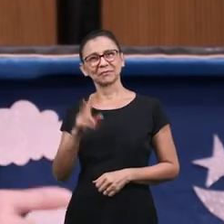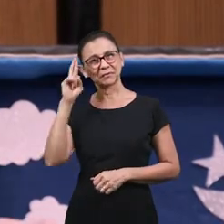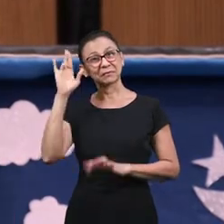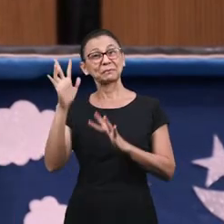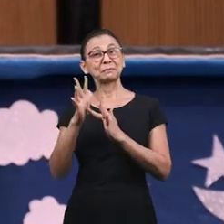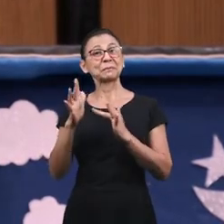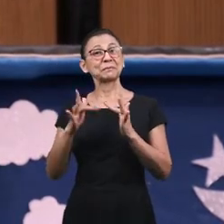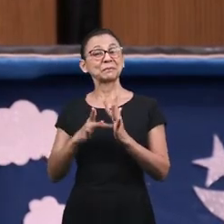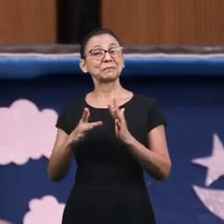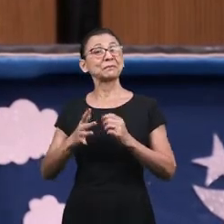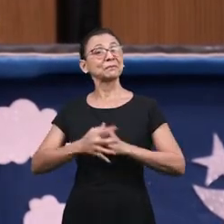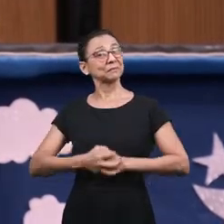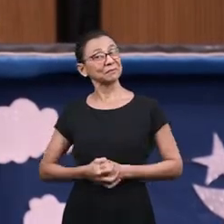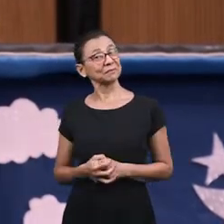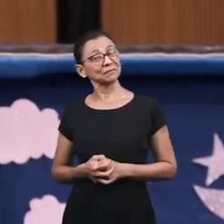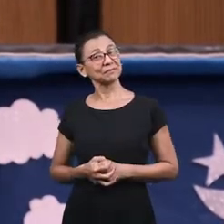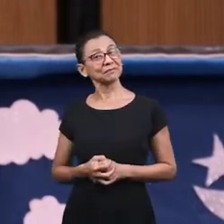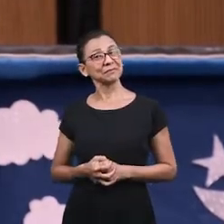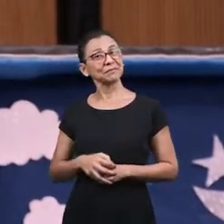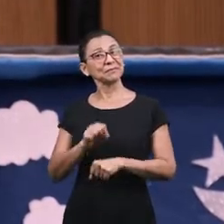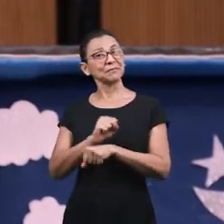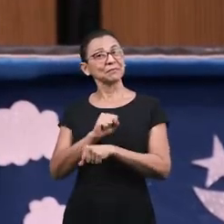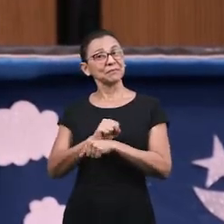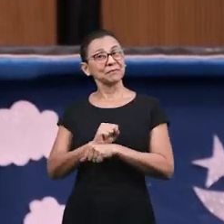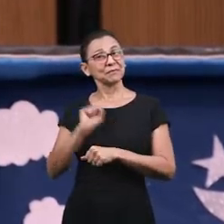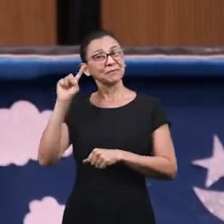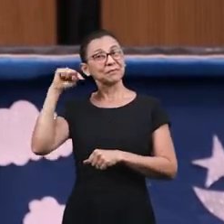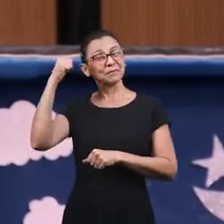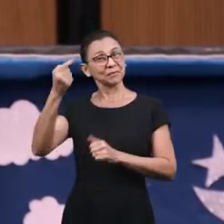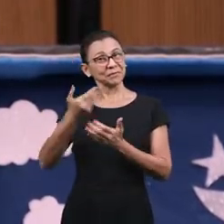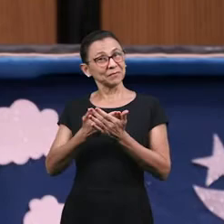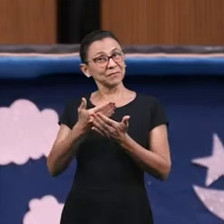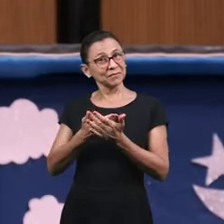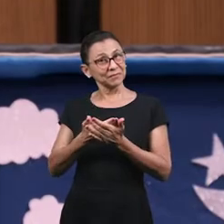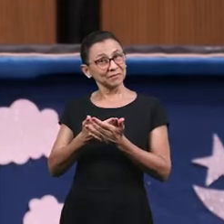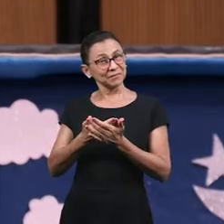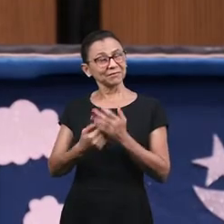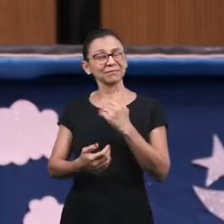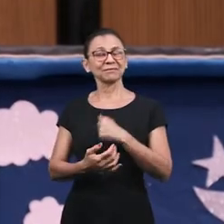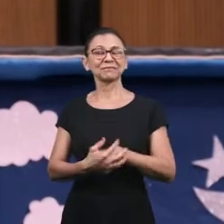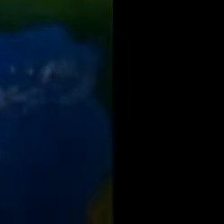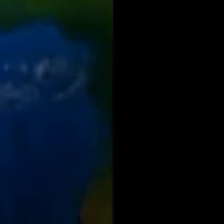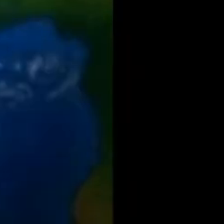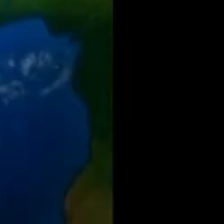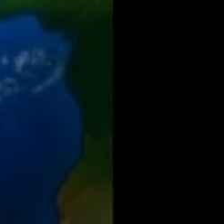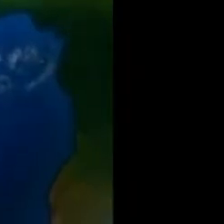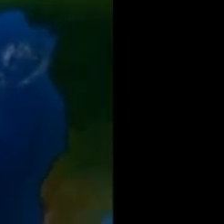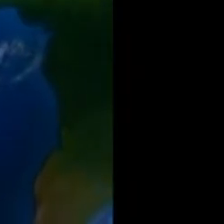Señor Jesús. Y los esperamos a ustedes para nuestra próxima clase.